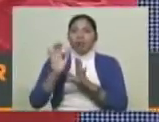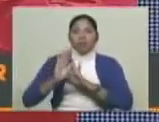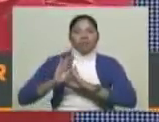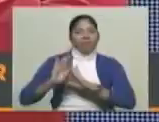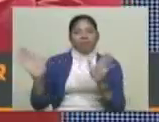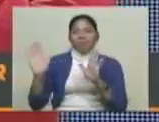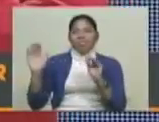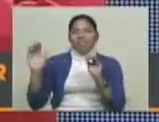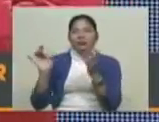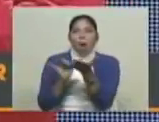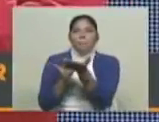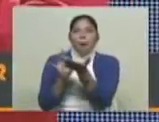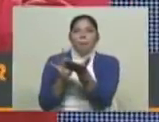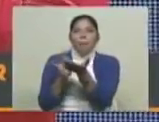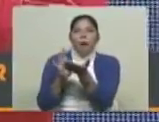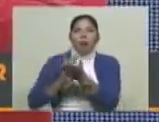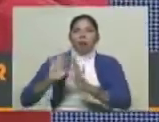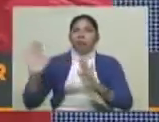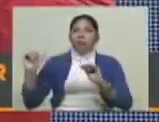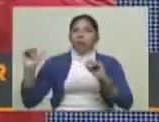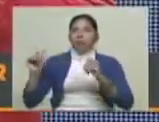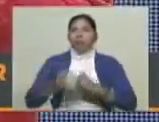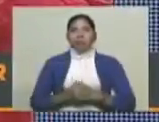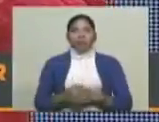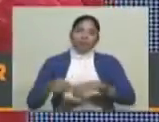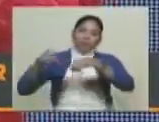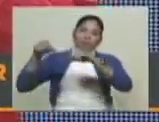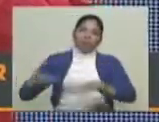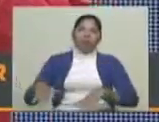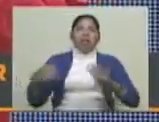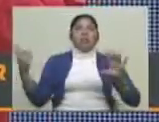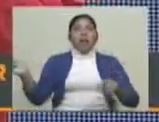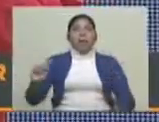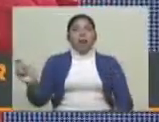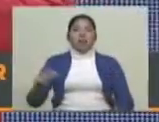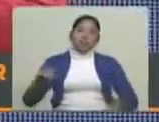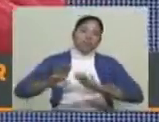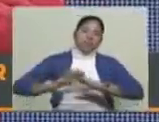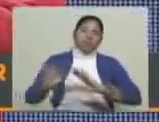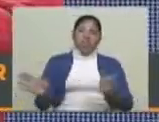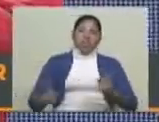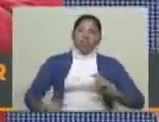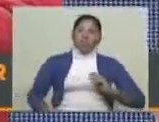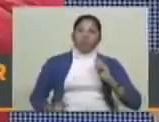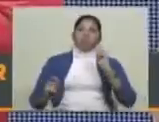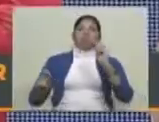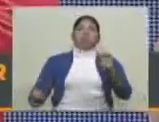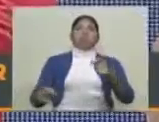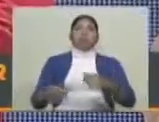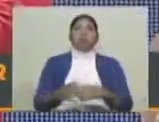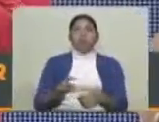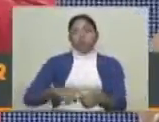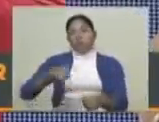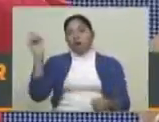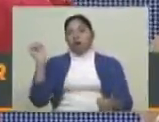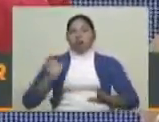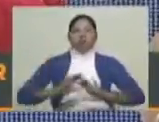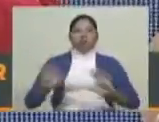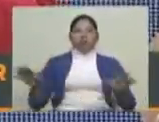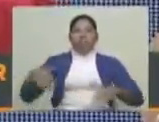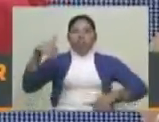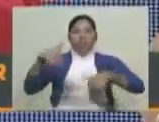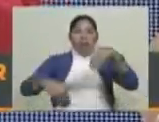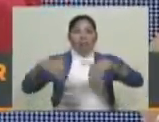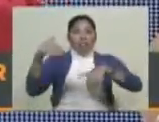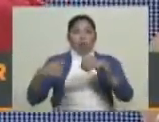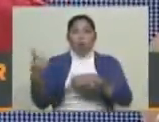en la Asamblea Nacional Burguesa. En 6 meses se va Nicolás Maduro. Nicolás Maduro, abandono del cargo. Elecciones en